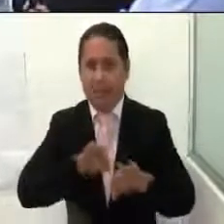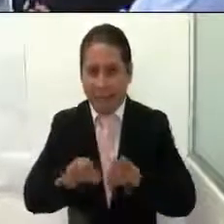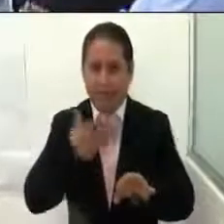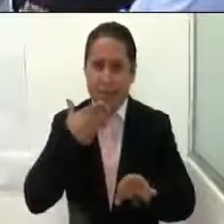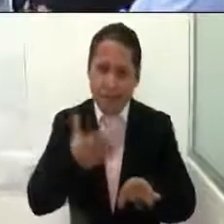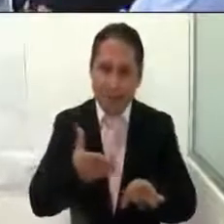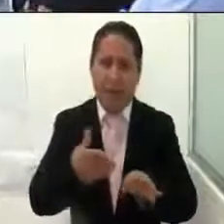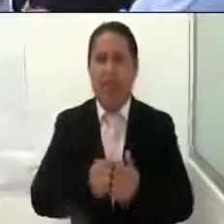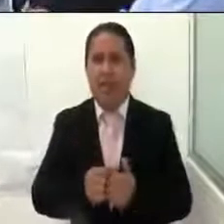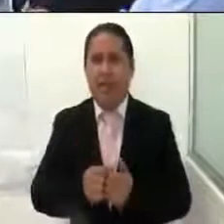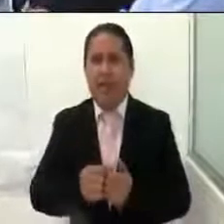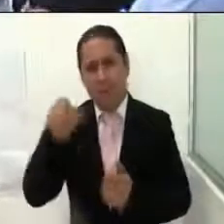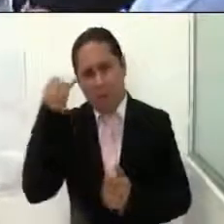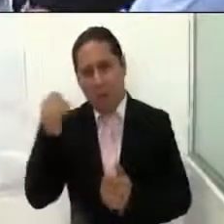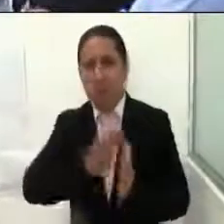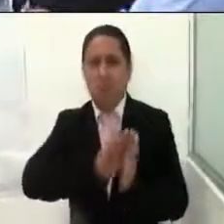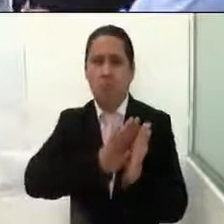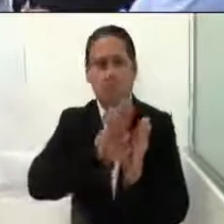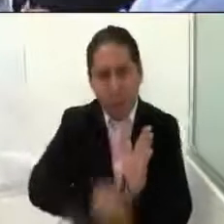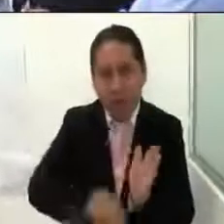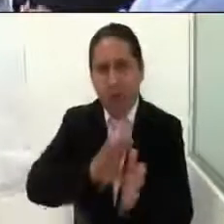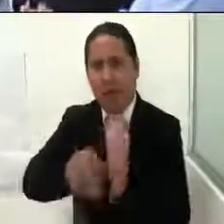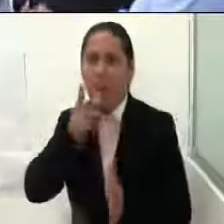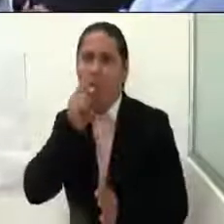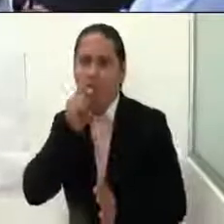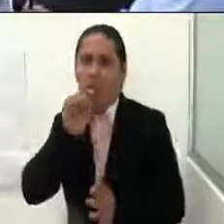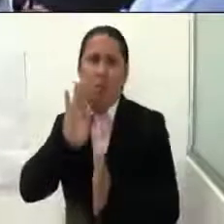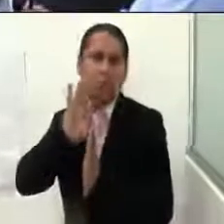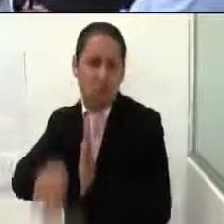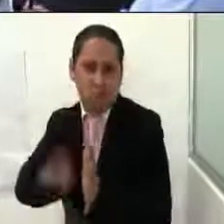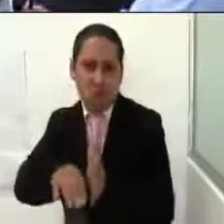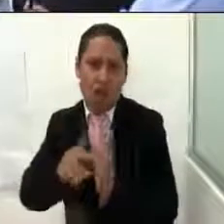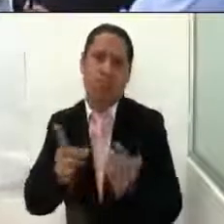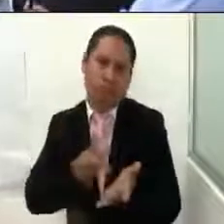que hayan perdido la vida en el cumplimiento de su deber